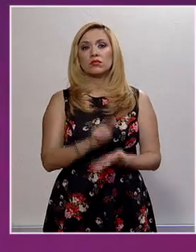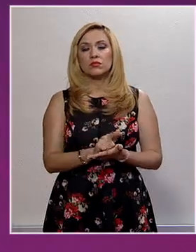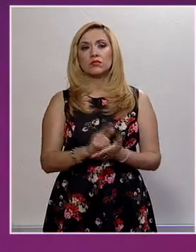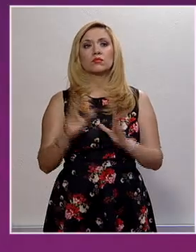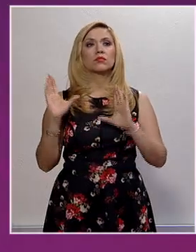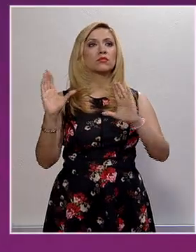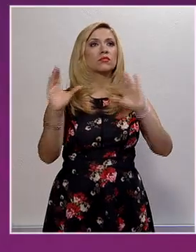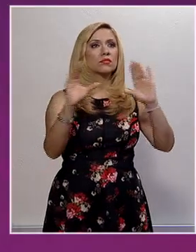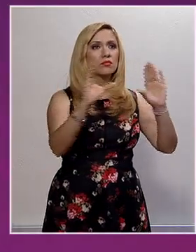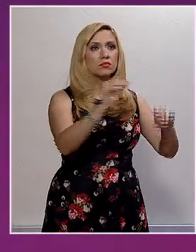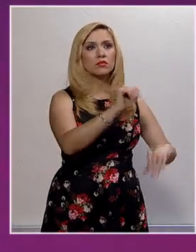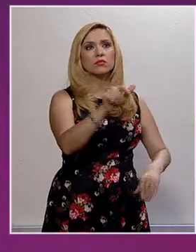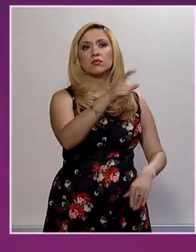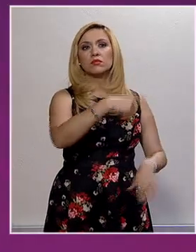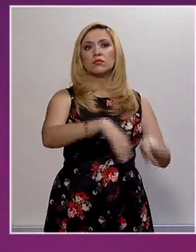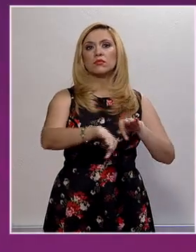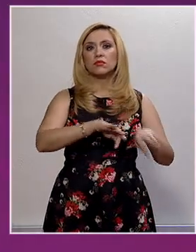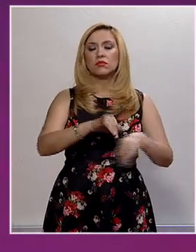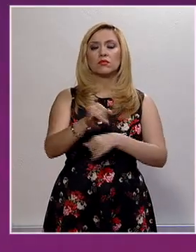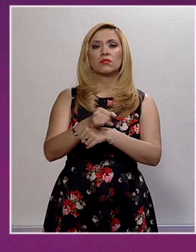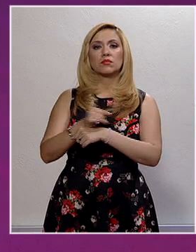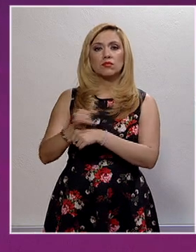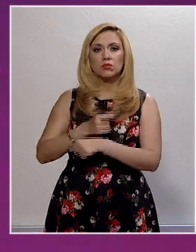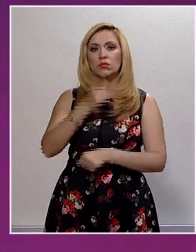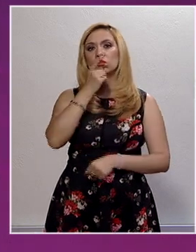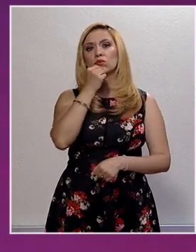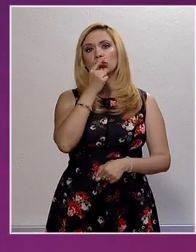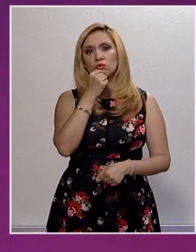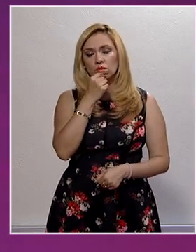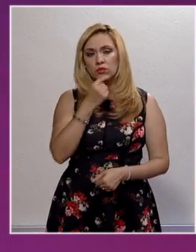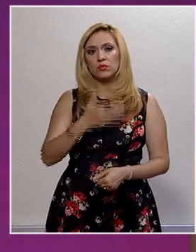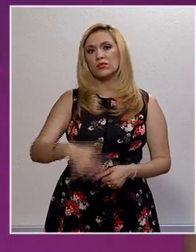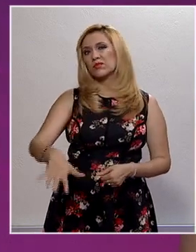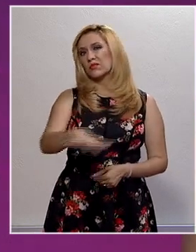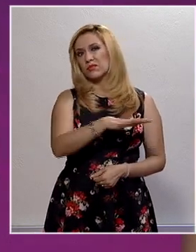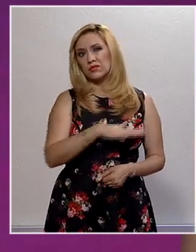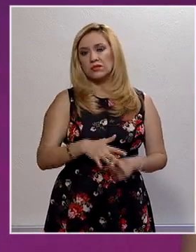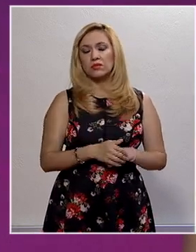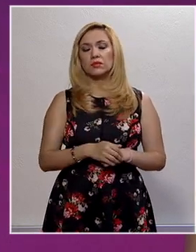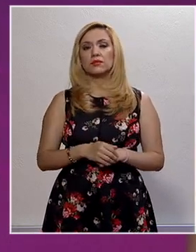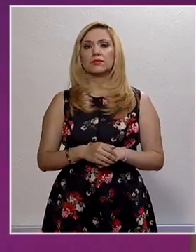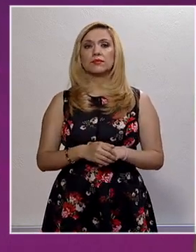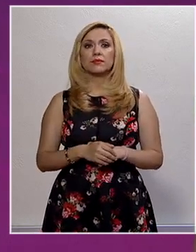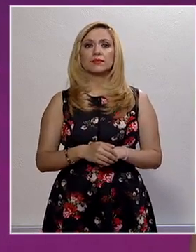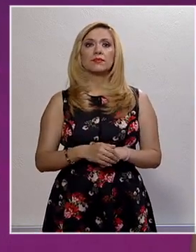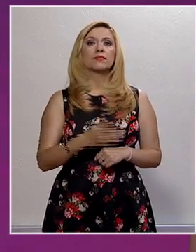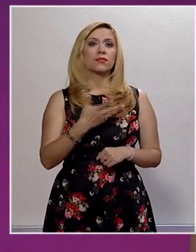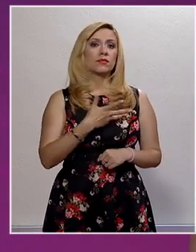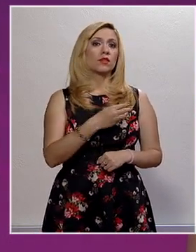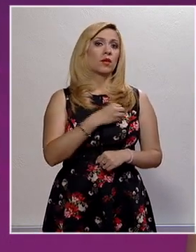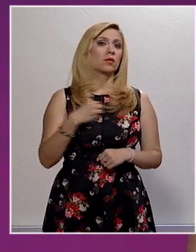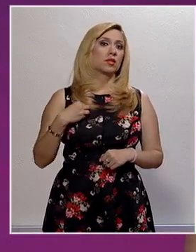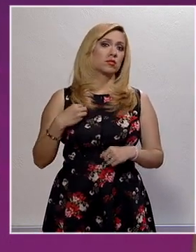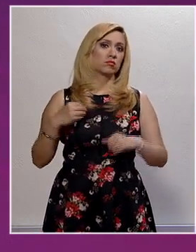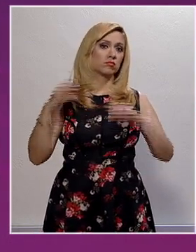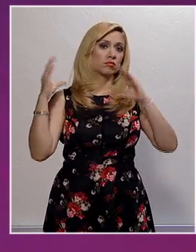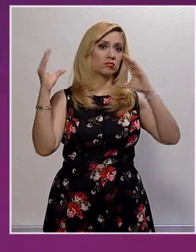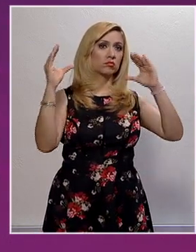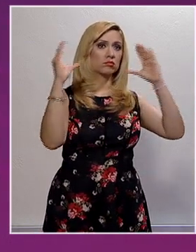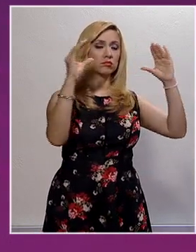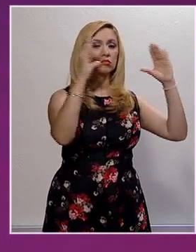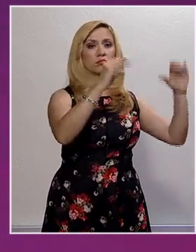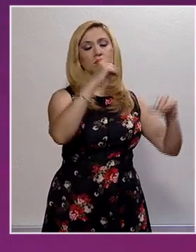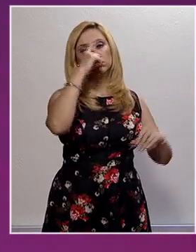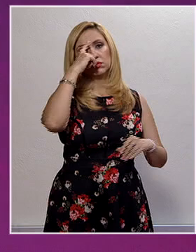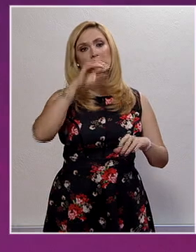capacitando a sus funcionarios, a los investigadores, a los operadores de justicia, tiene obligaciones adicionales dirigidas